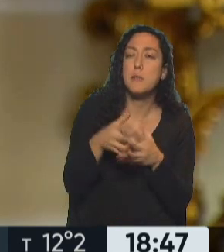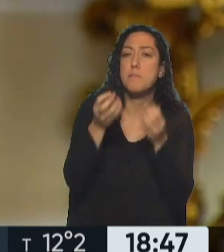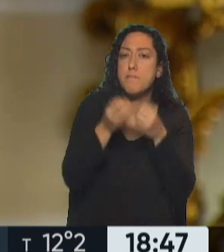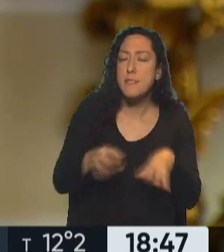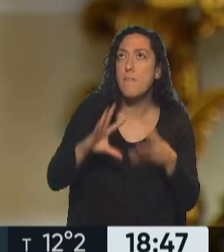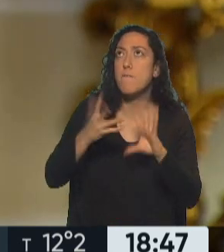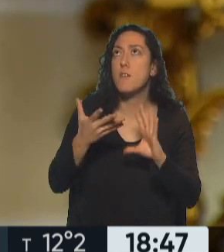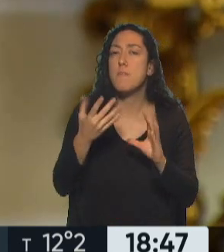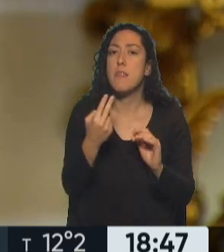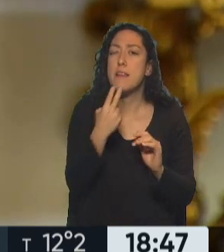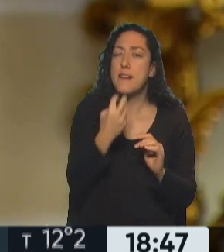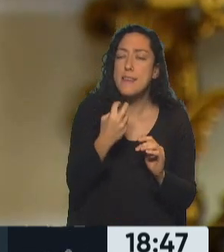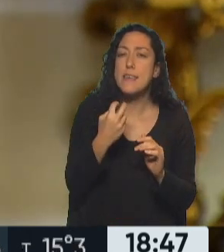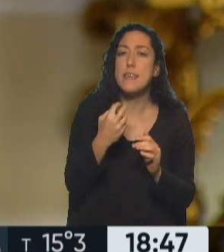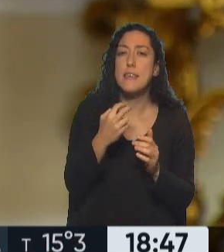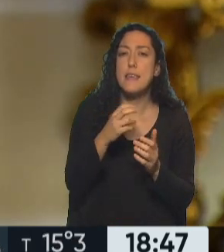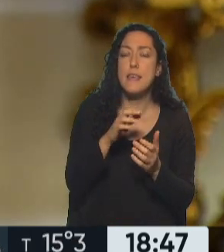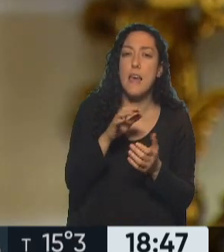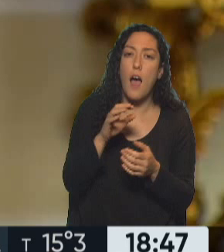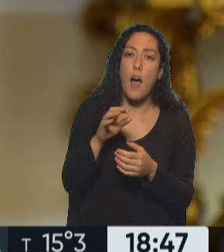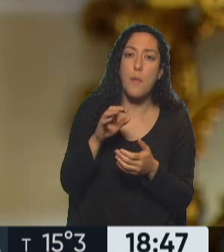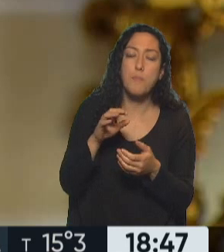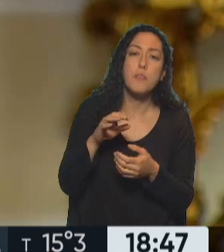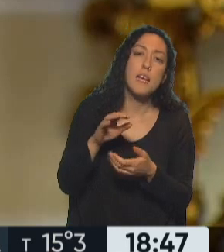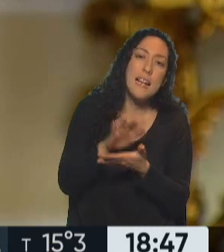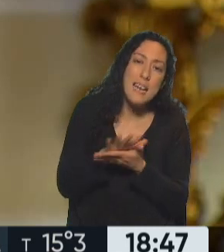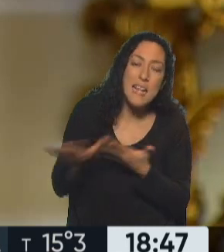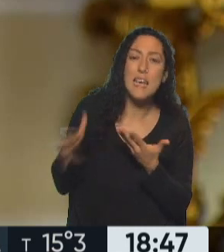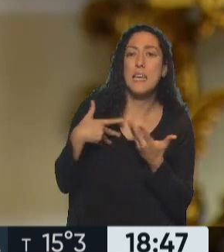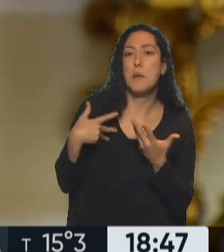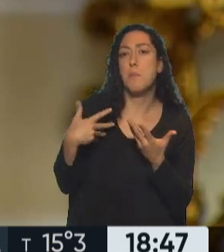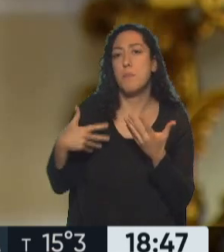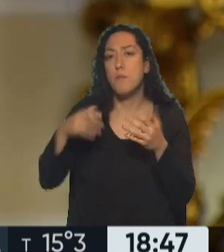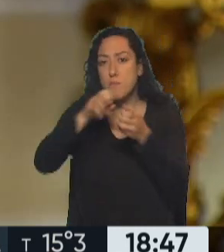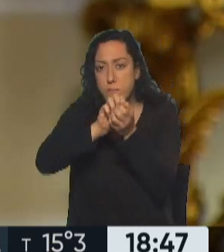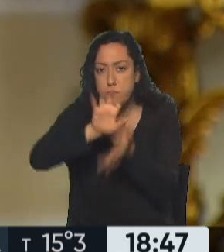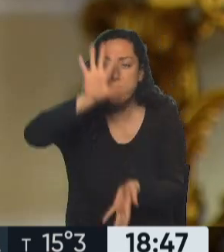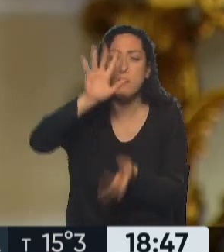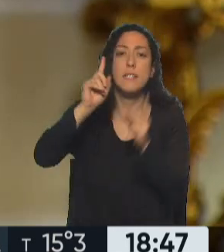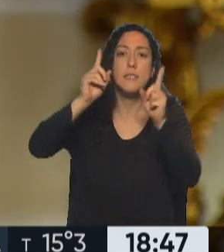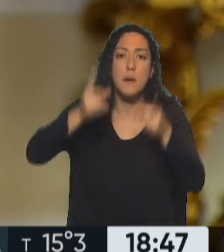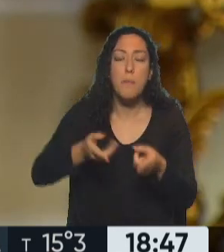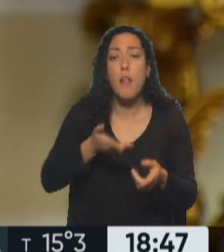energía eléctrica y las energías limpias. Hemos hablado de la paz.